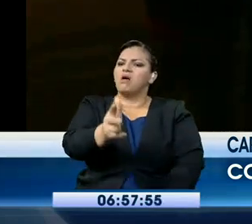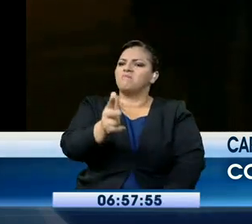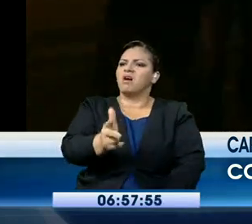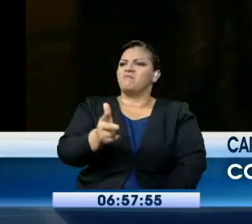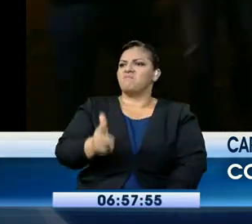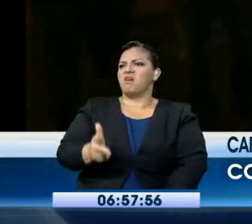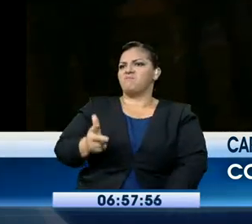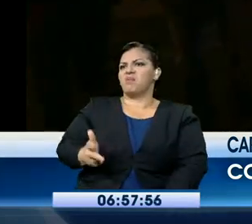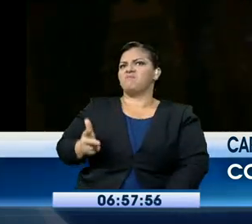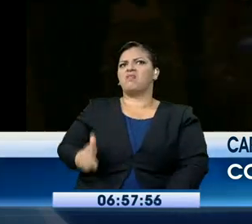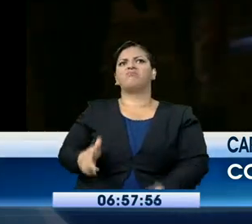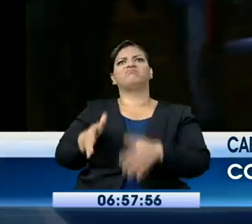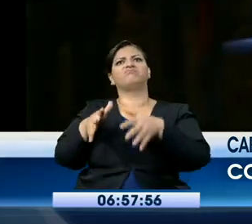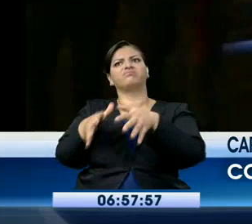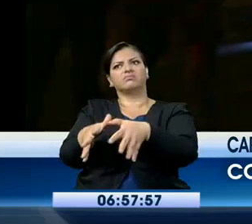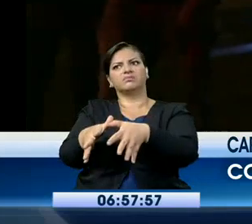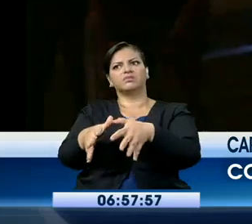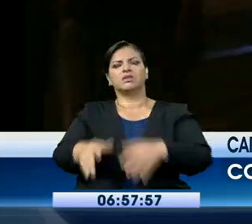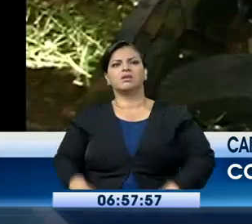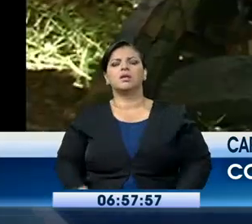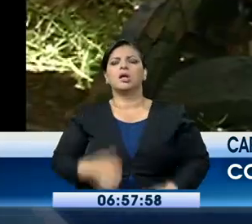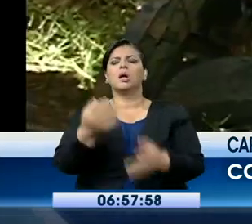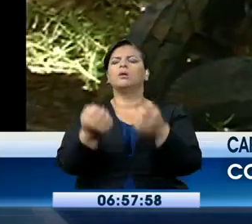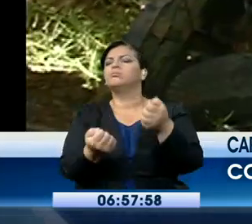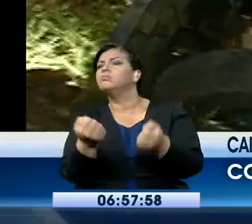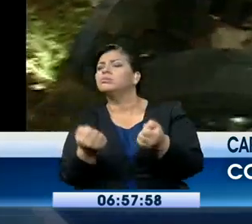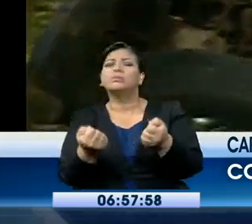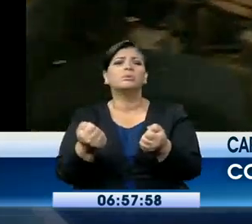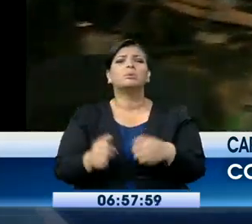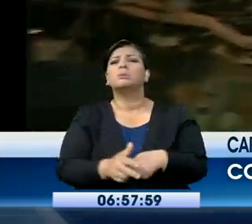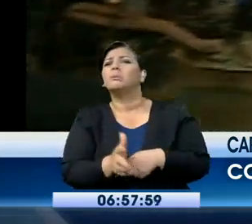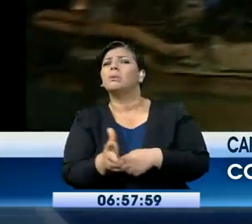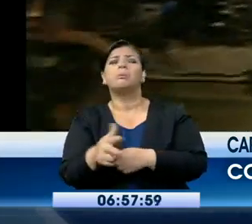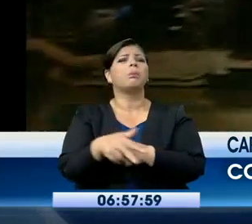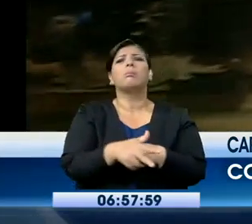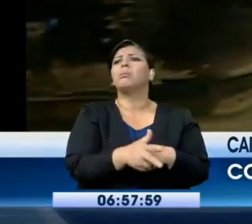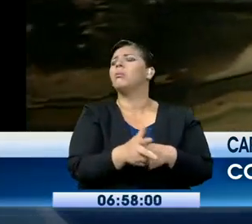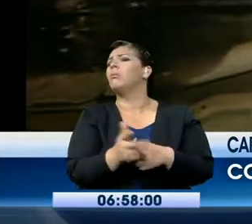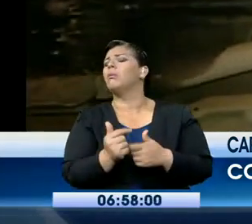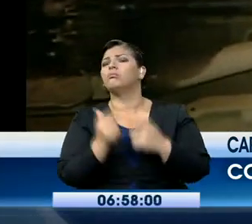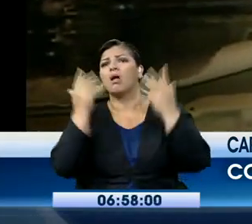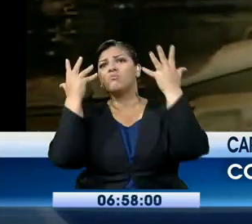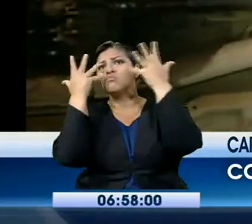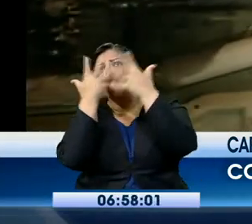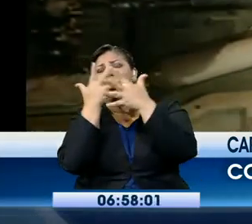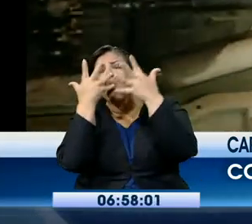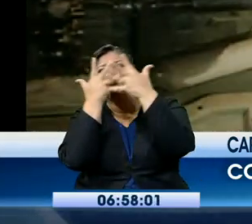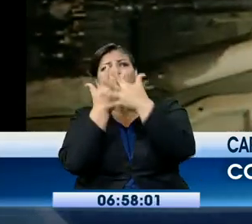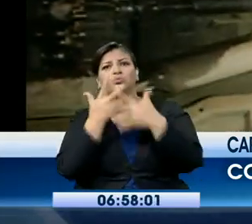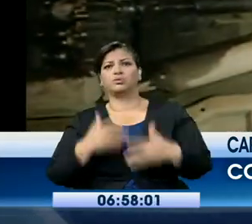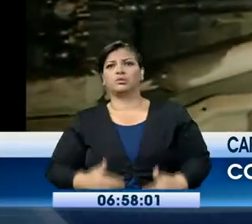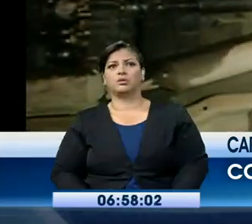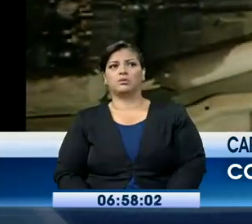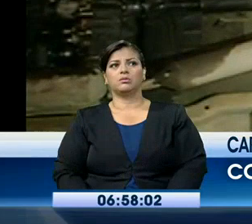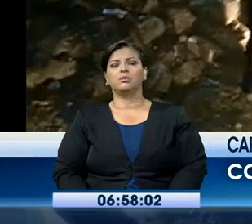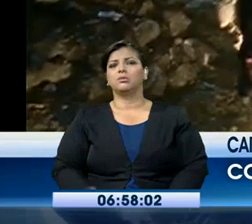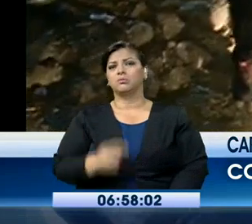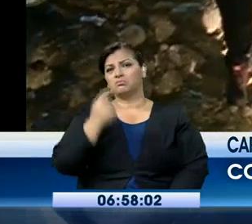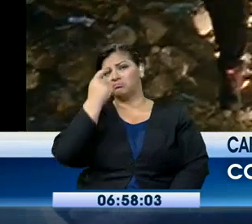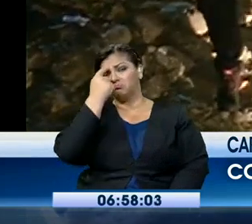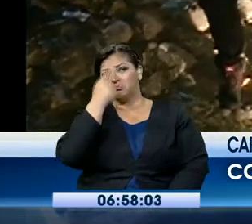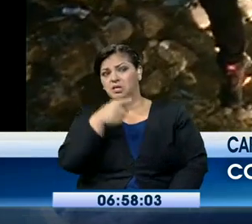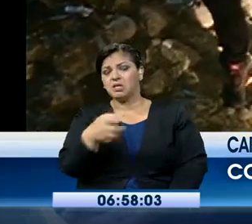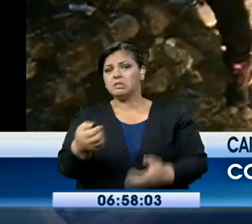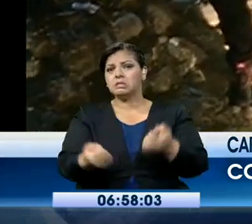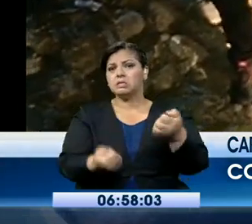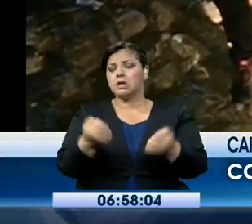no dejan ver, ¿no?, cómo uno puede entrar o cómo uno puede salir. A veces hay, hubo un expreso también que a lo que iba a salir le